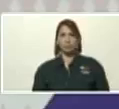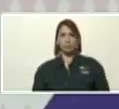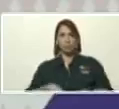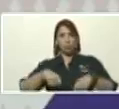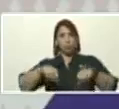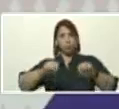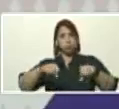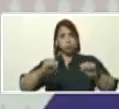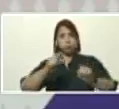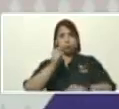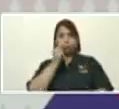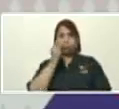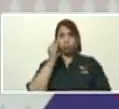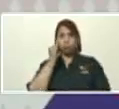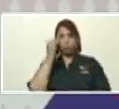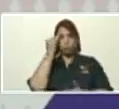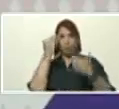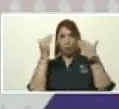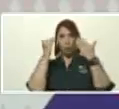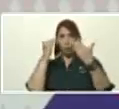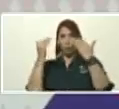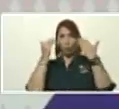Motorizados y motorizadas, me dan saludos por aquí.